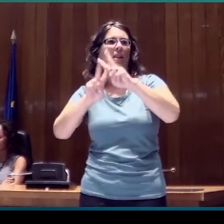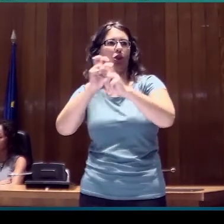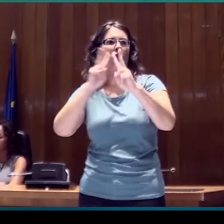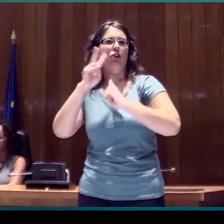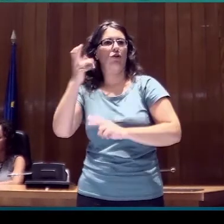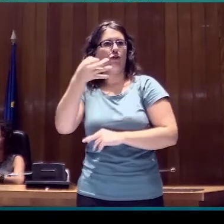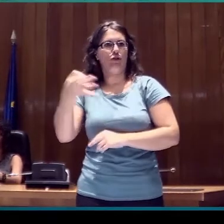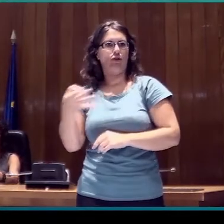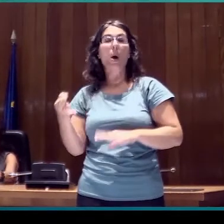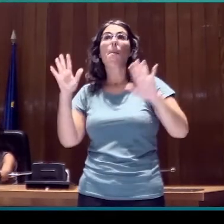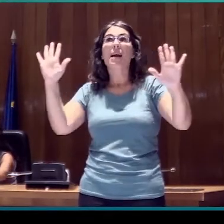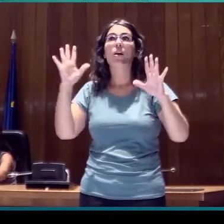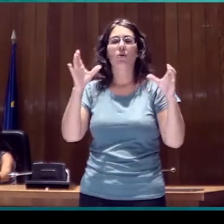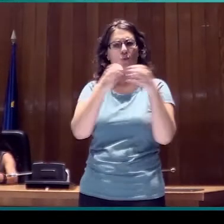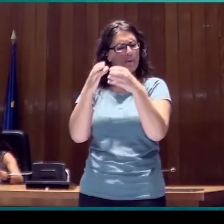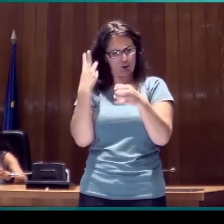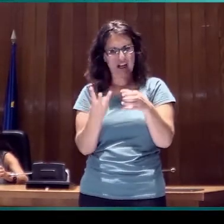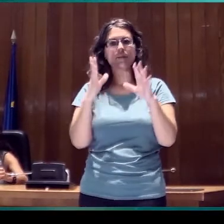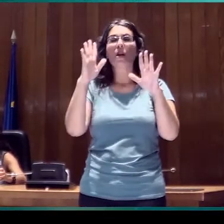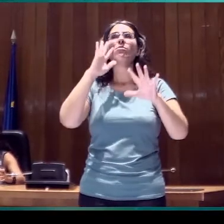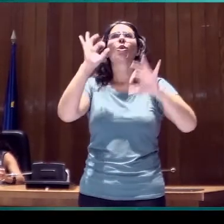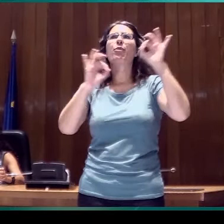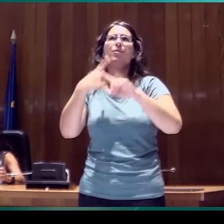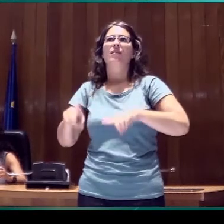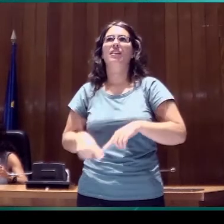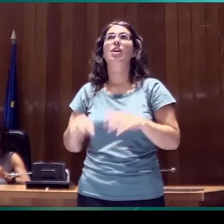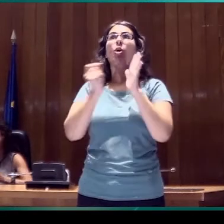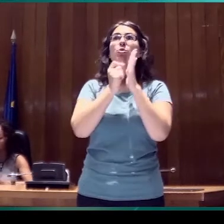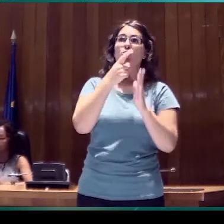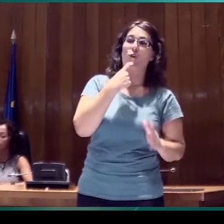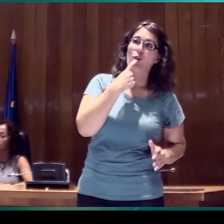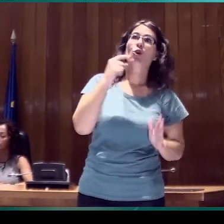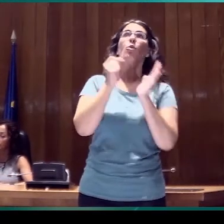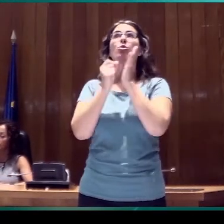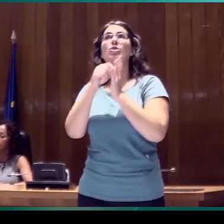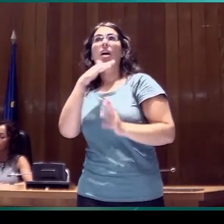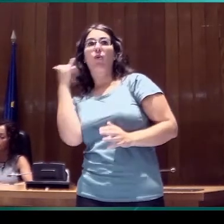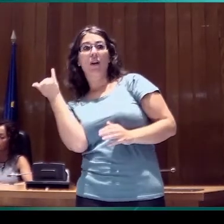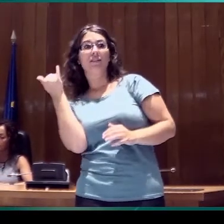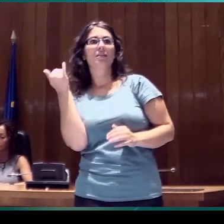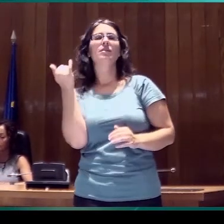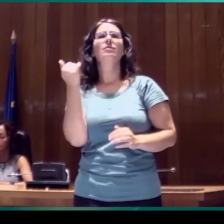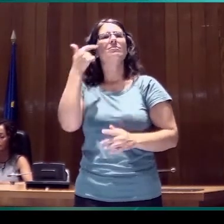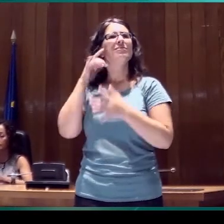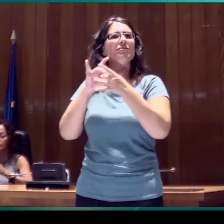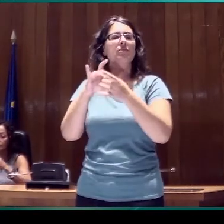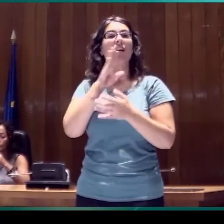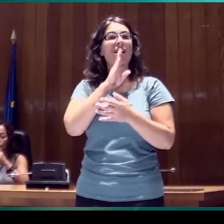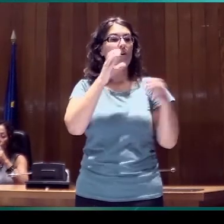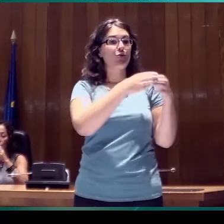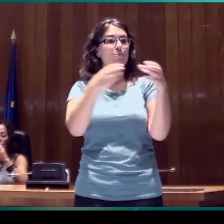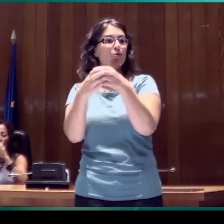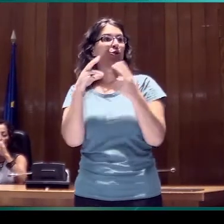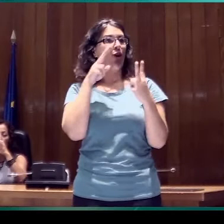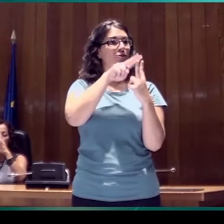distinta proporción. Como podéis ver, los puntitos rojos y los puntos azules corresponden al rendimiento de los dos grupos de sordos.